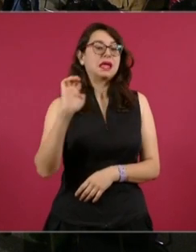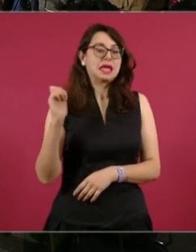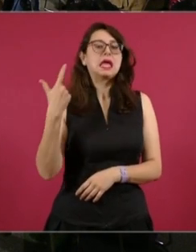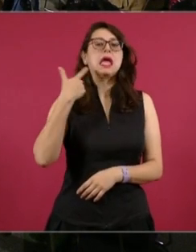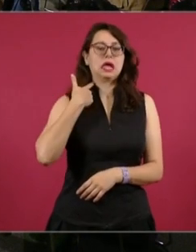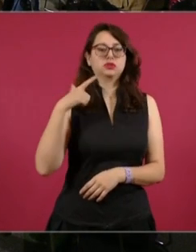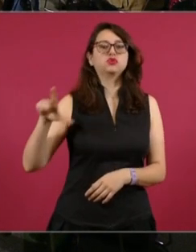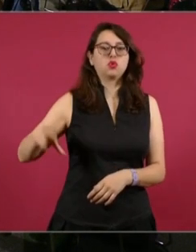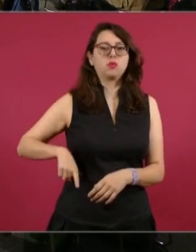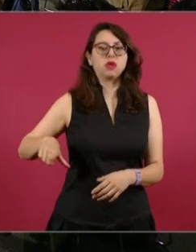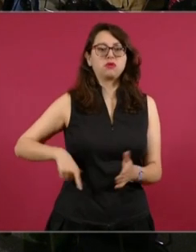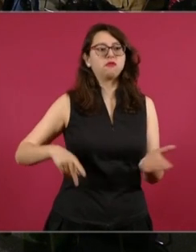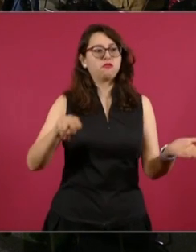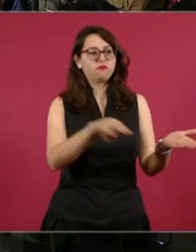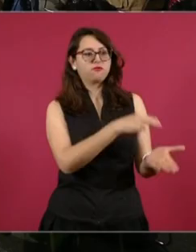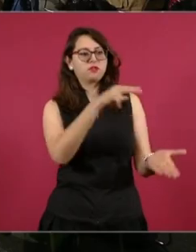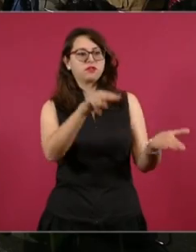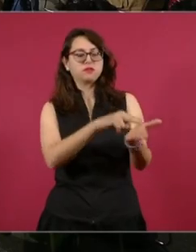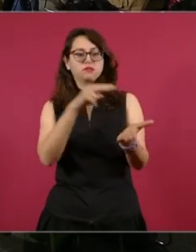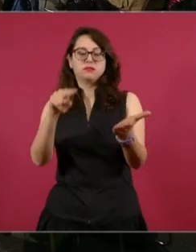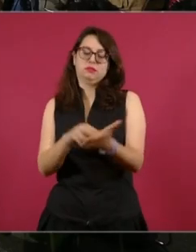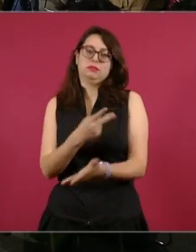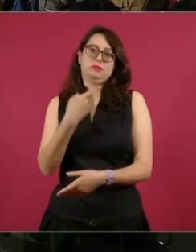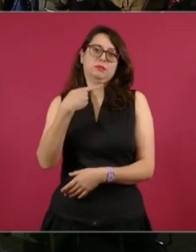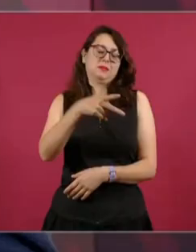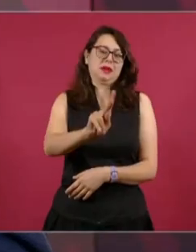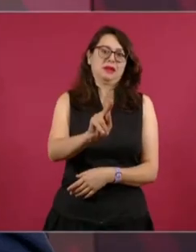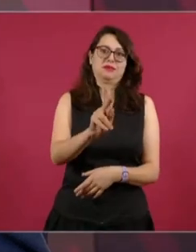Entonces, se está